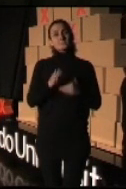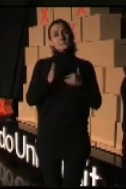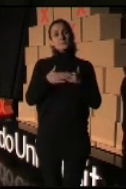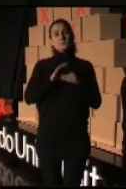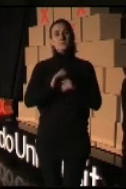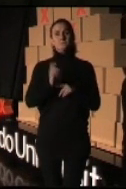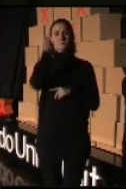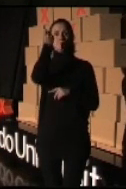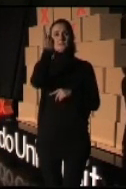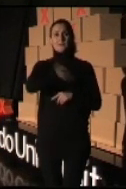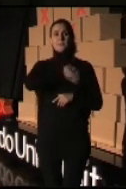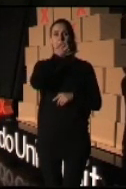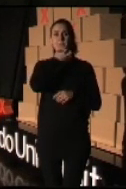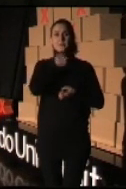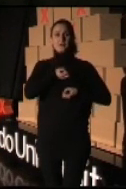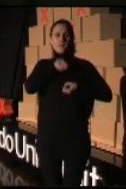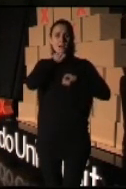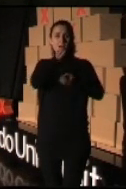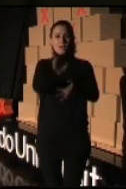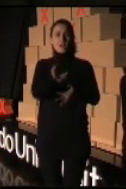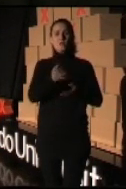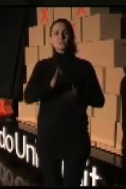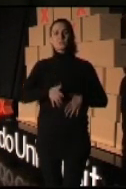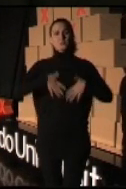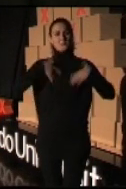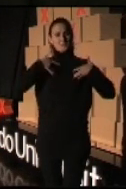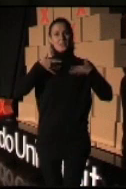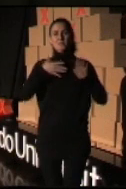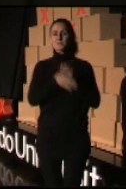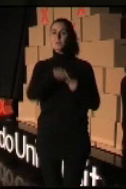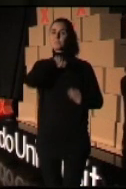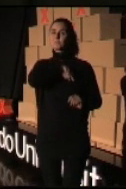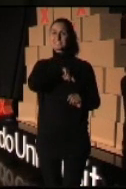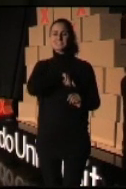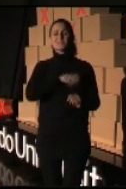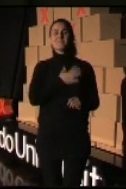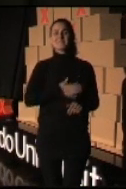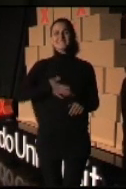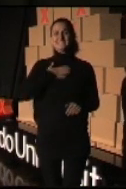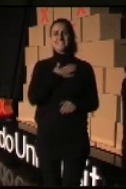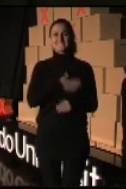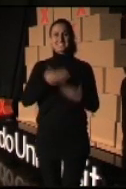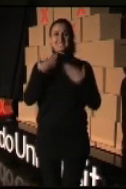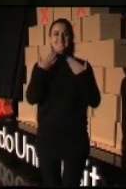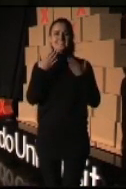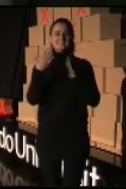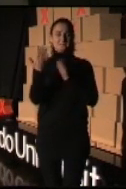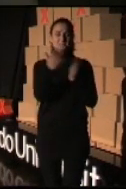conseguido con esta charla transmitiros un poquito de esa emoción, yo me daría por satisfecho.